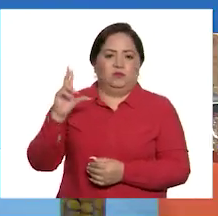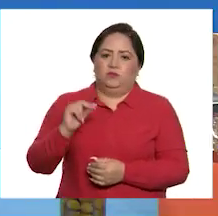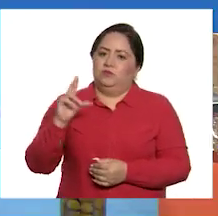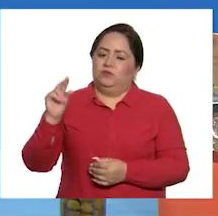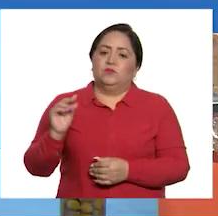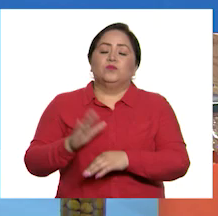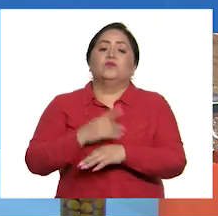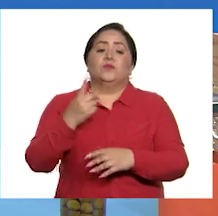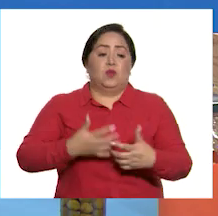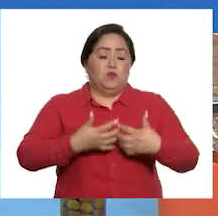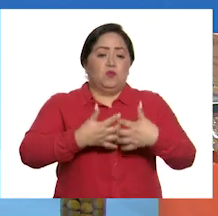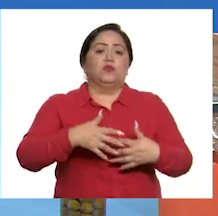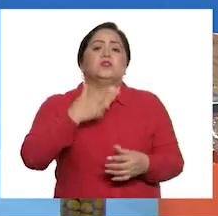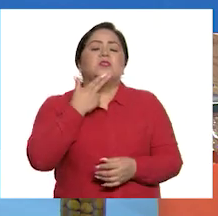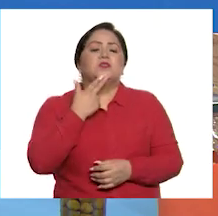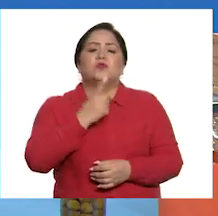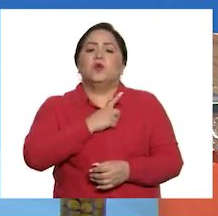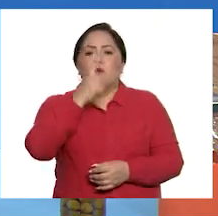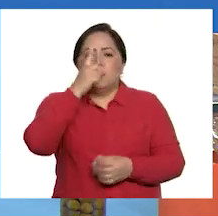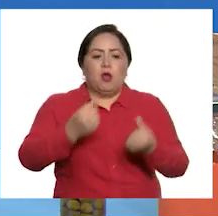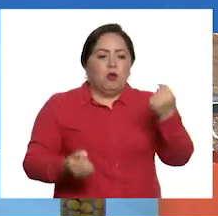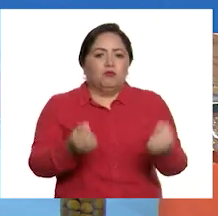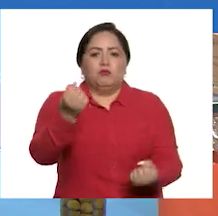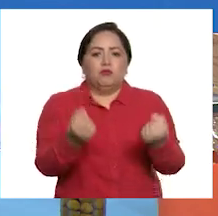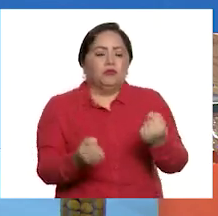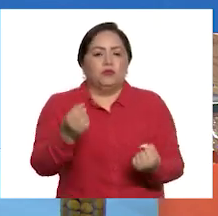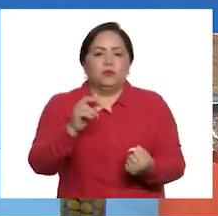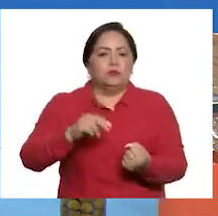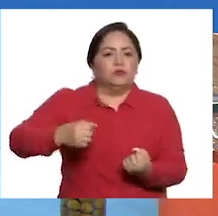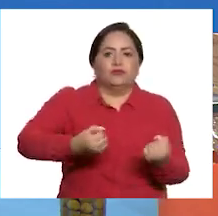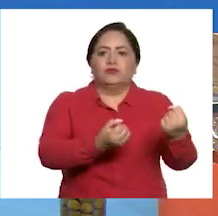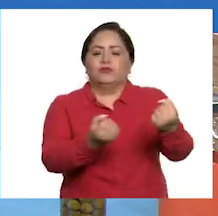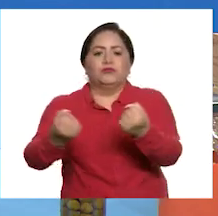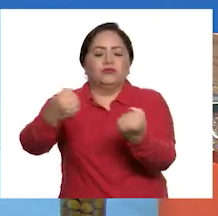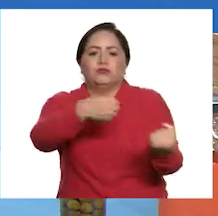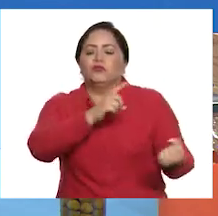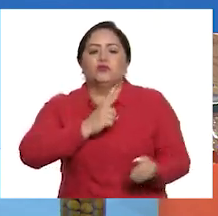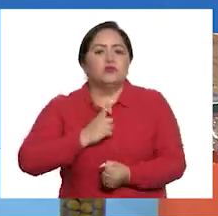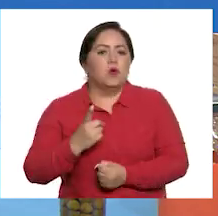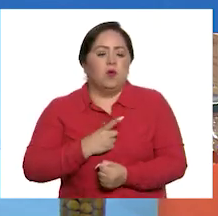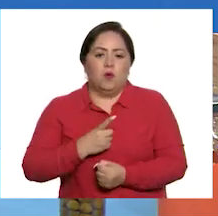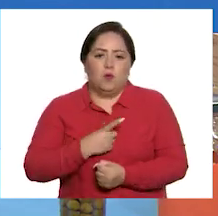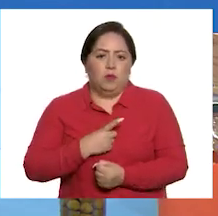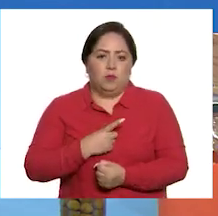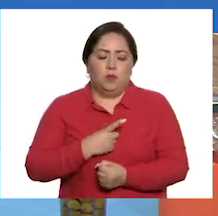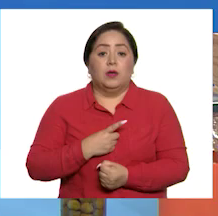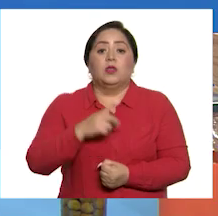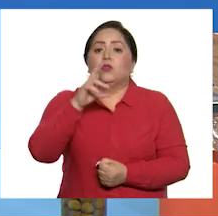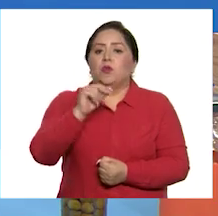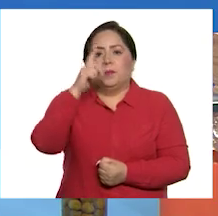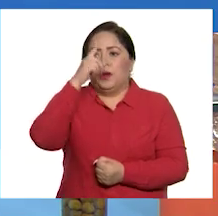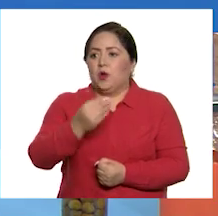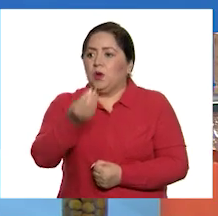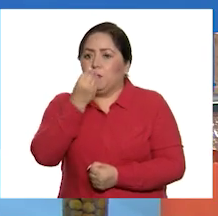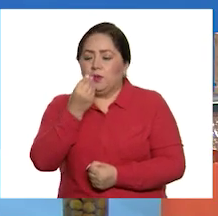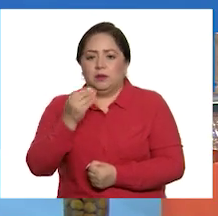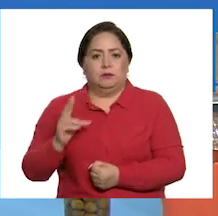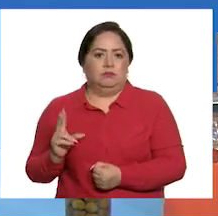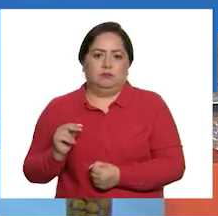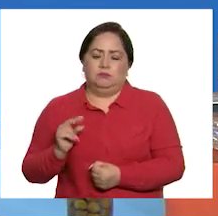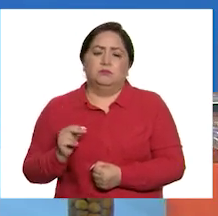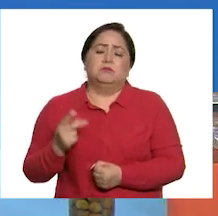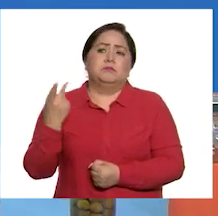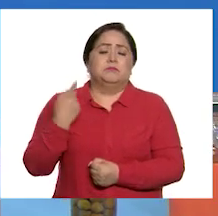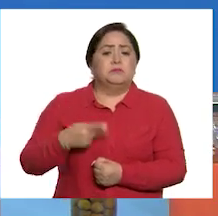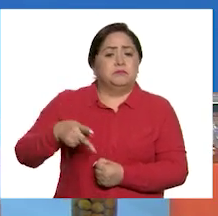No. El motor sirve para que se mueva el automóvil, así, rum, rum. No para conservar alimentos,